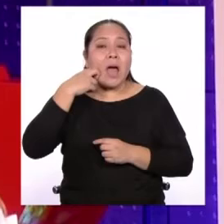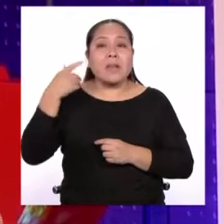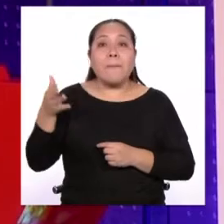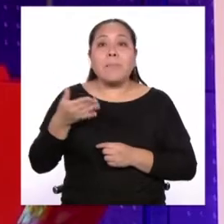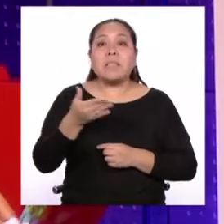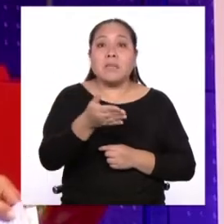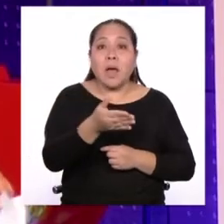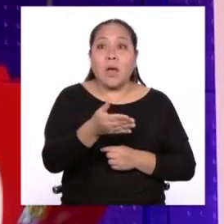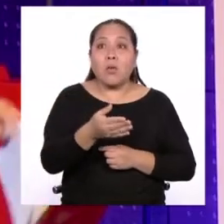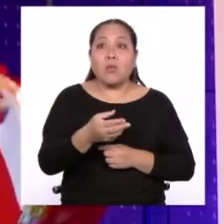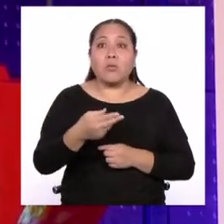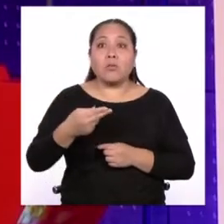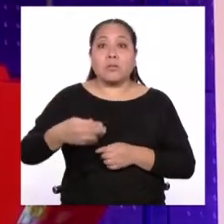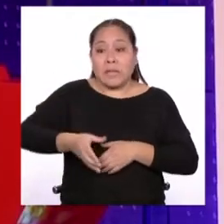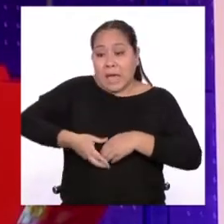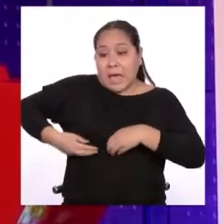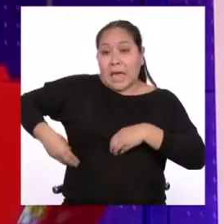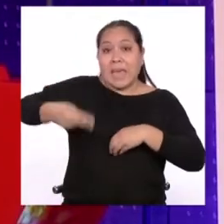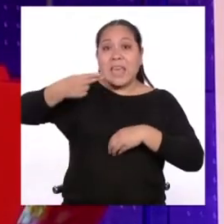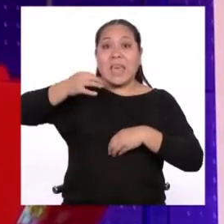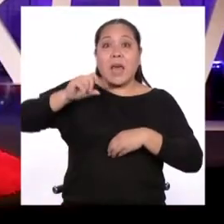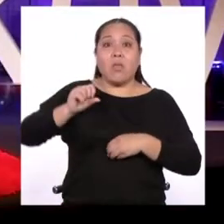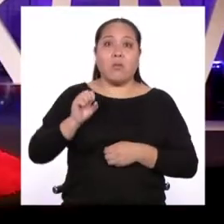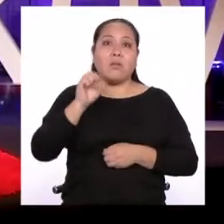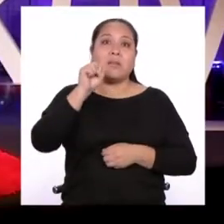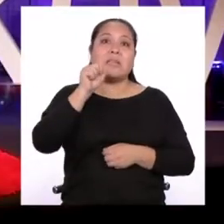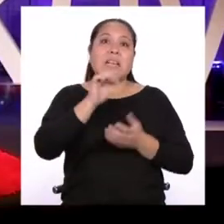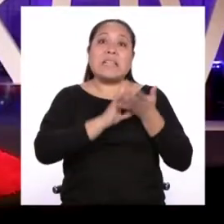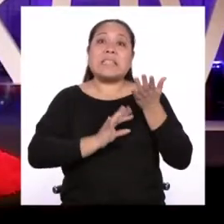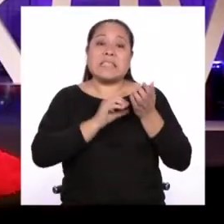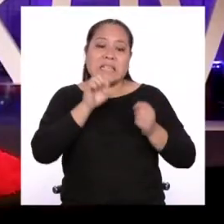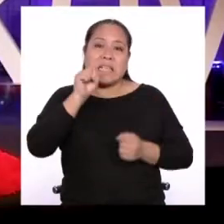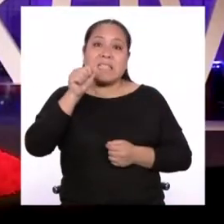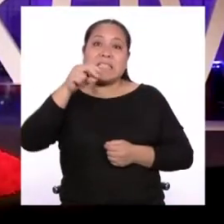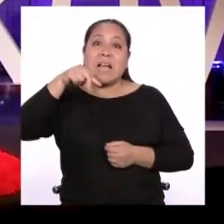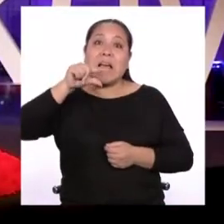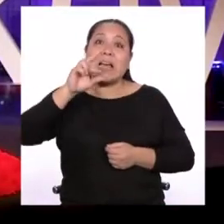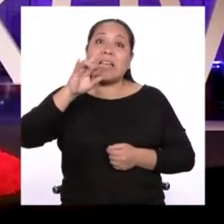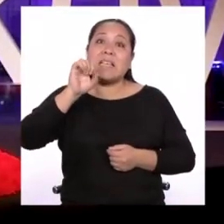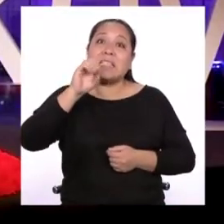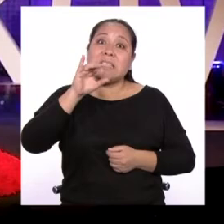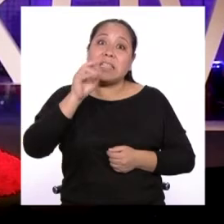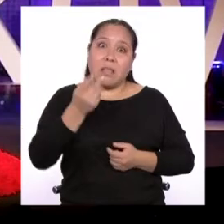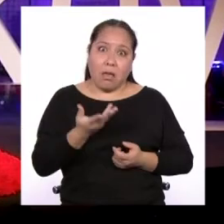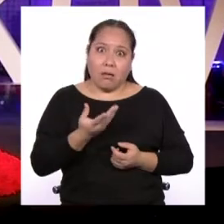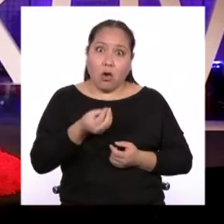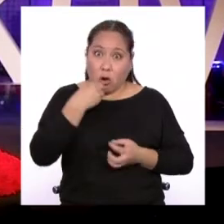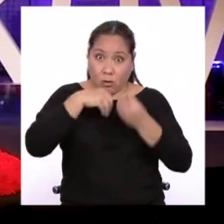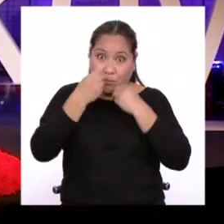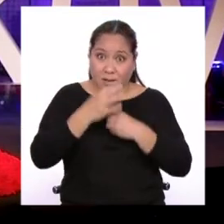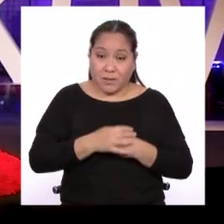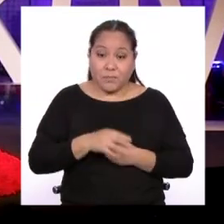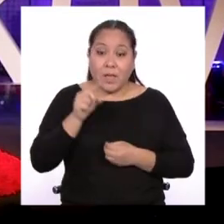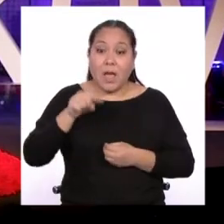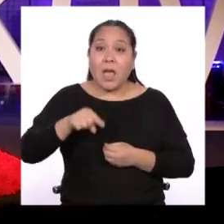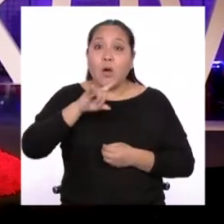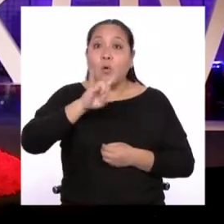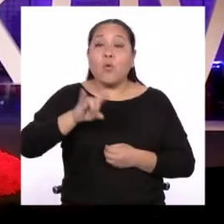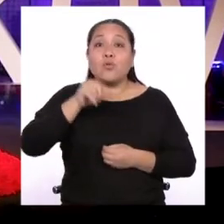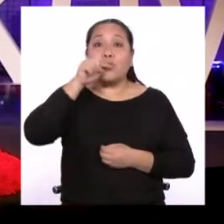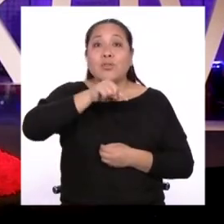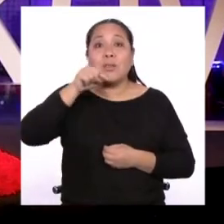pescado, hígado, sangrecita. El uso de este tipo de hierro puede en corto